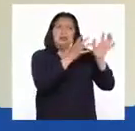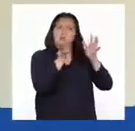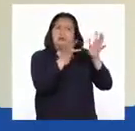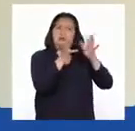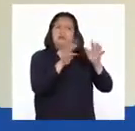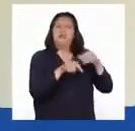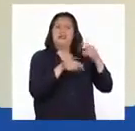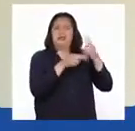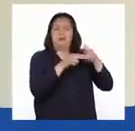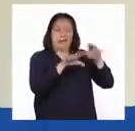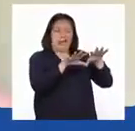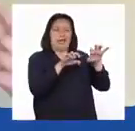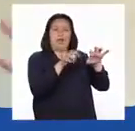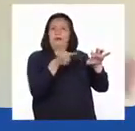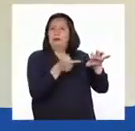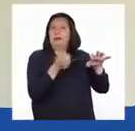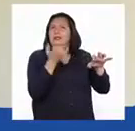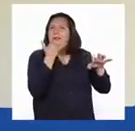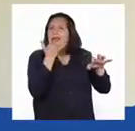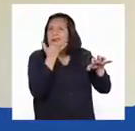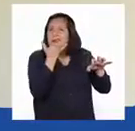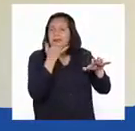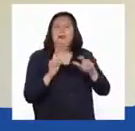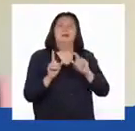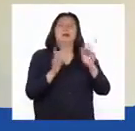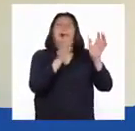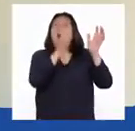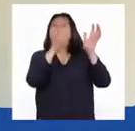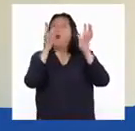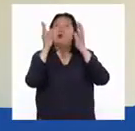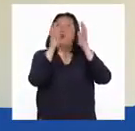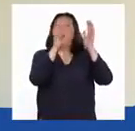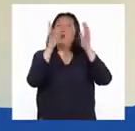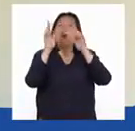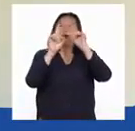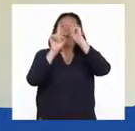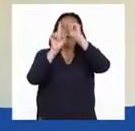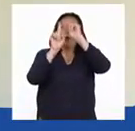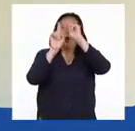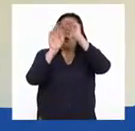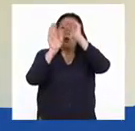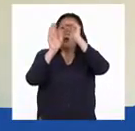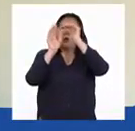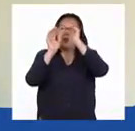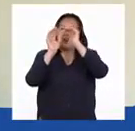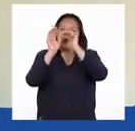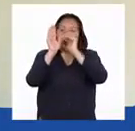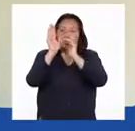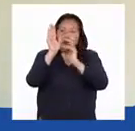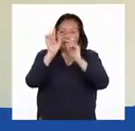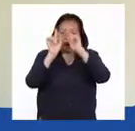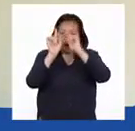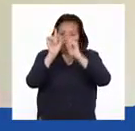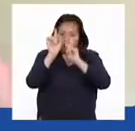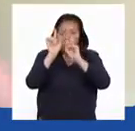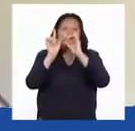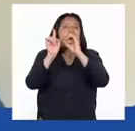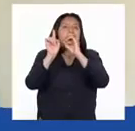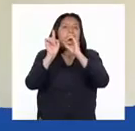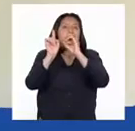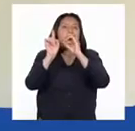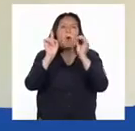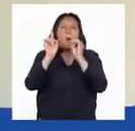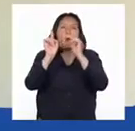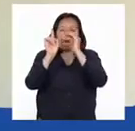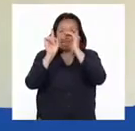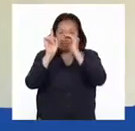Las heladas ocurren cuando la temperatura del aire empieza a disminuir significativamente hasta llegar a valores de 0 o